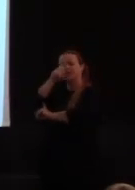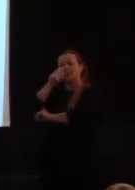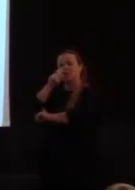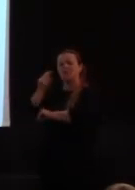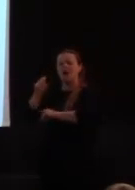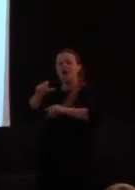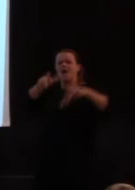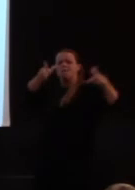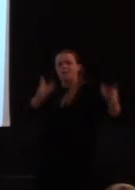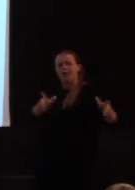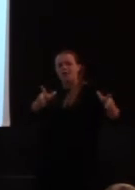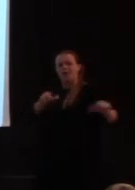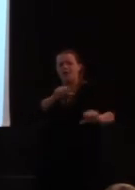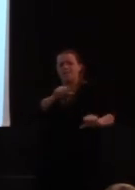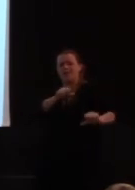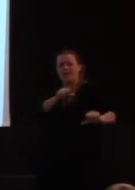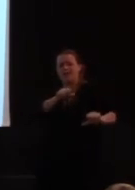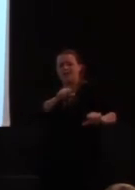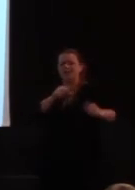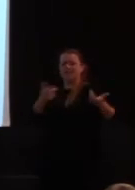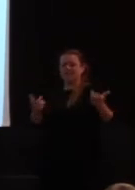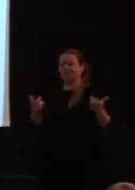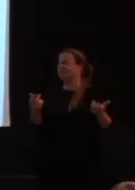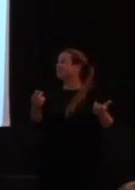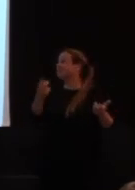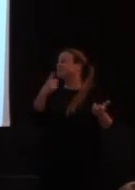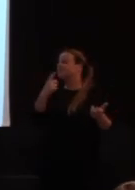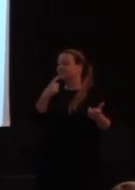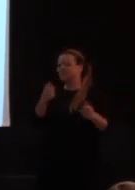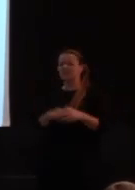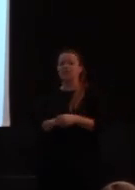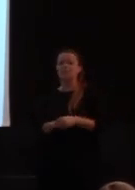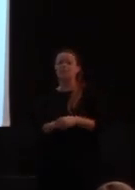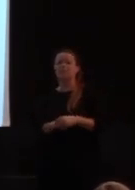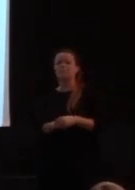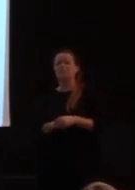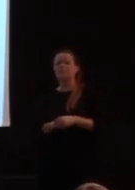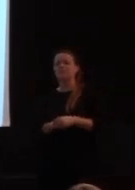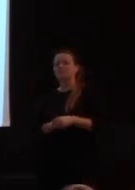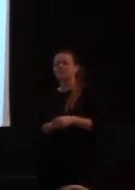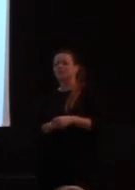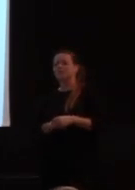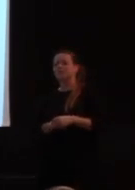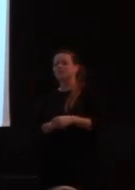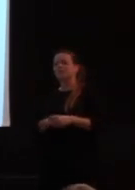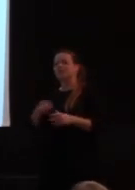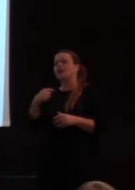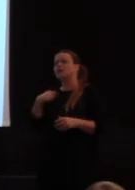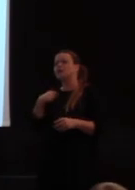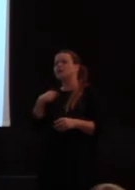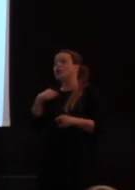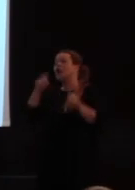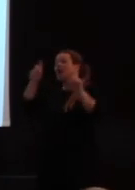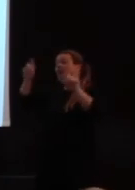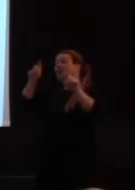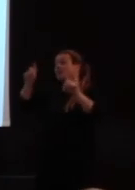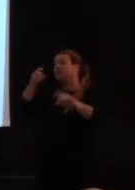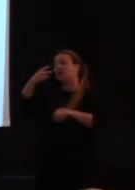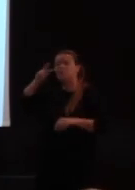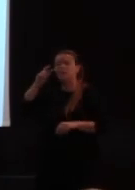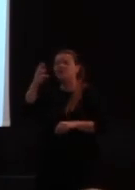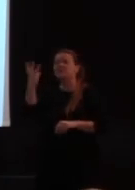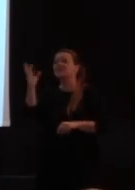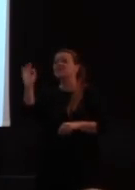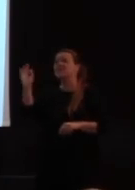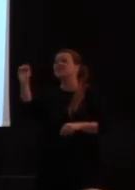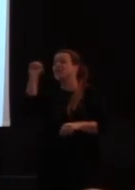de espera, que era la de la lata, les decía al comienzo. Llevo 30 años enseñando. 30 años les